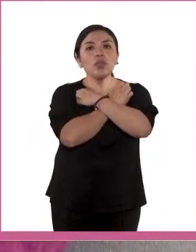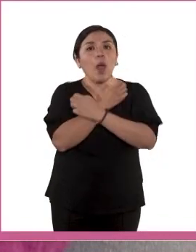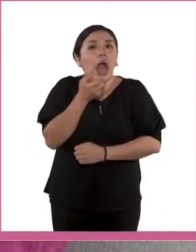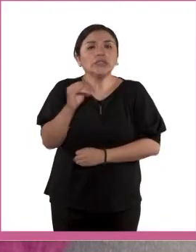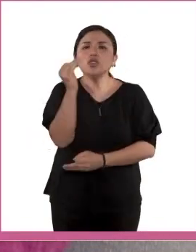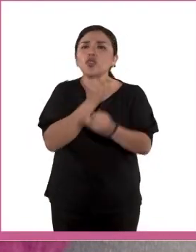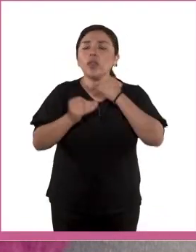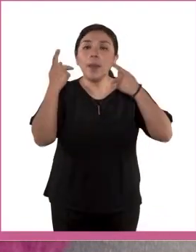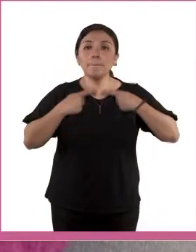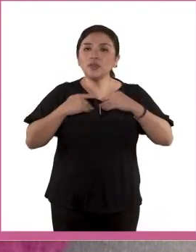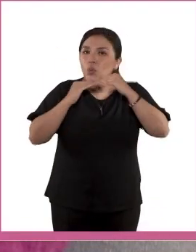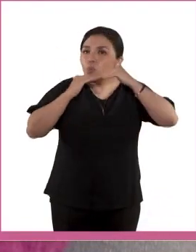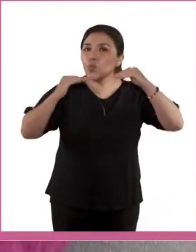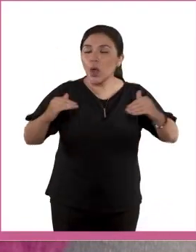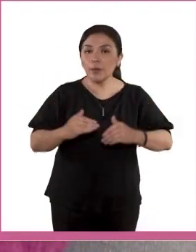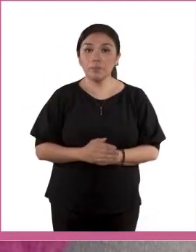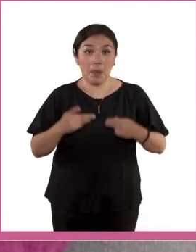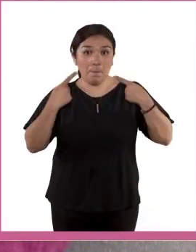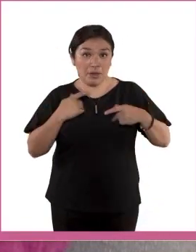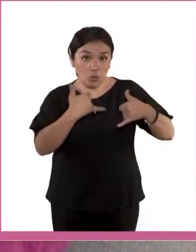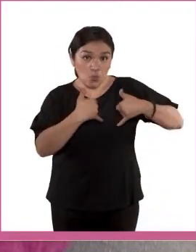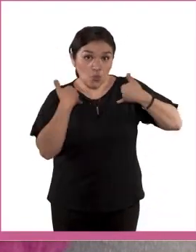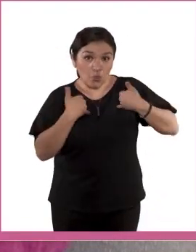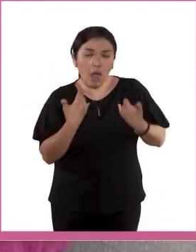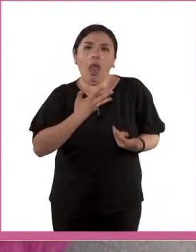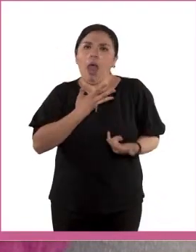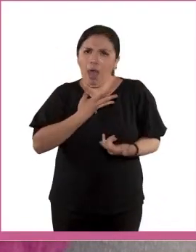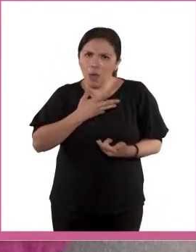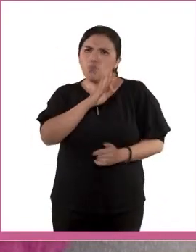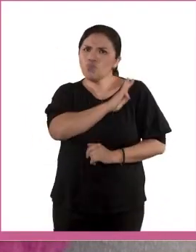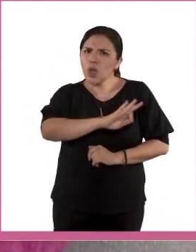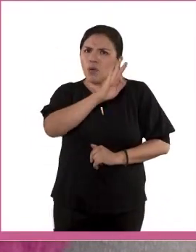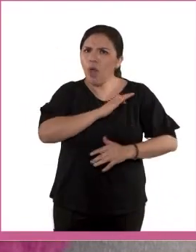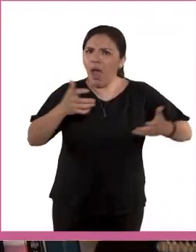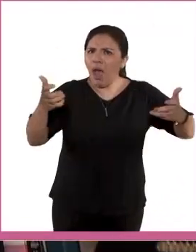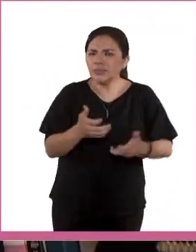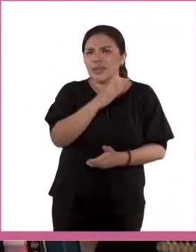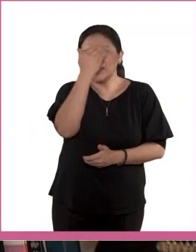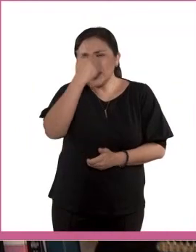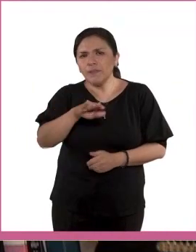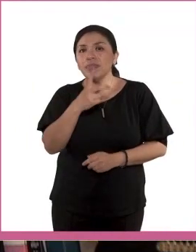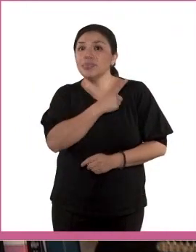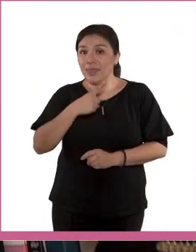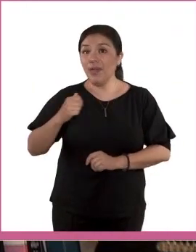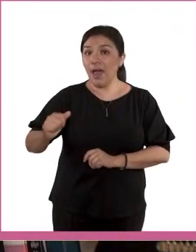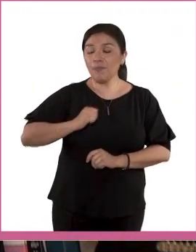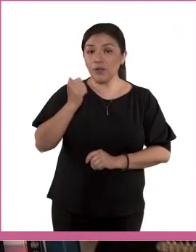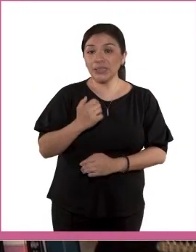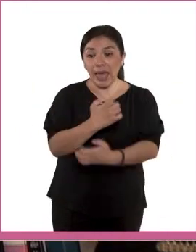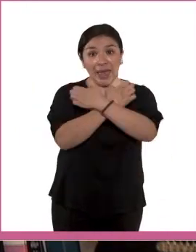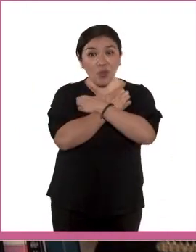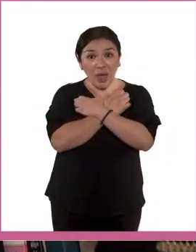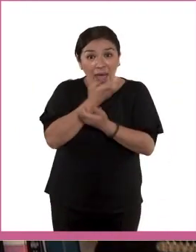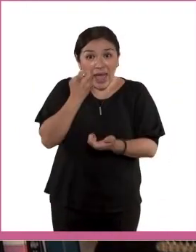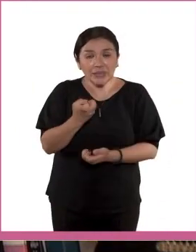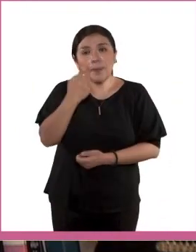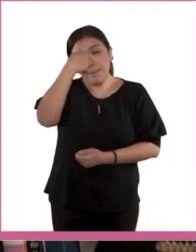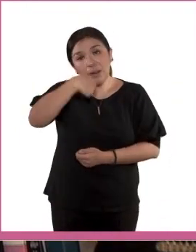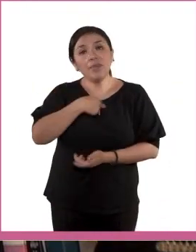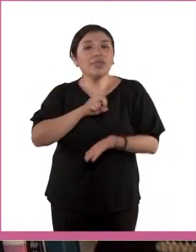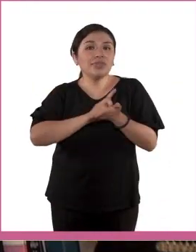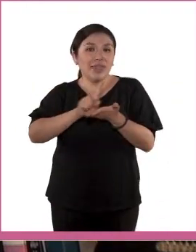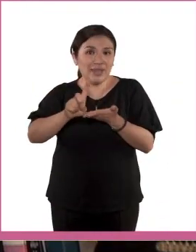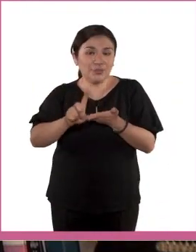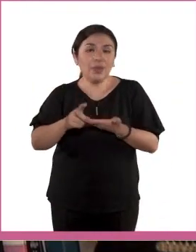de todas las personas en igualdad. Las personas jóvenes tenemos un gran potencial y tenemos que aprovecharlo. La educación es